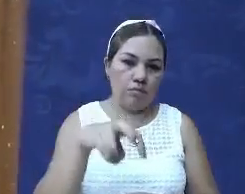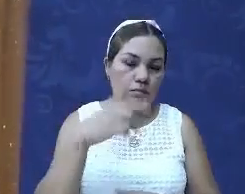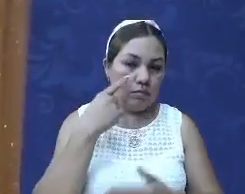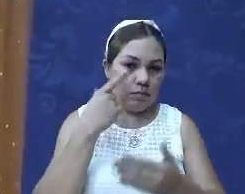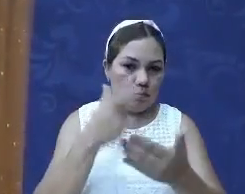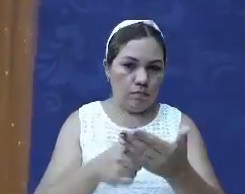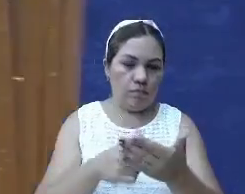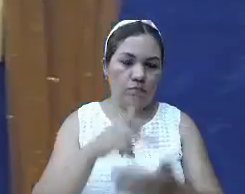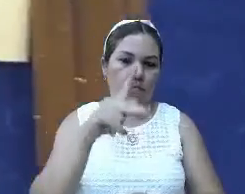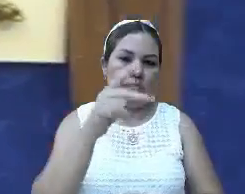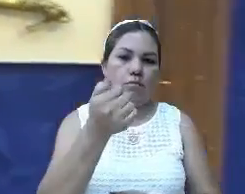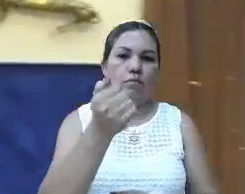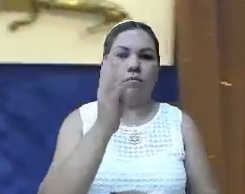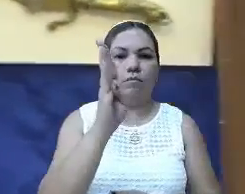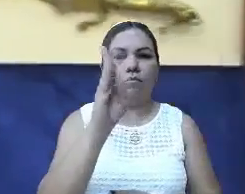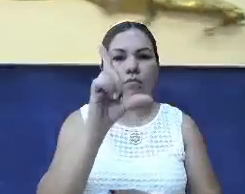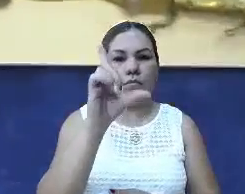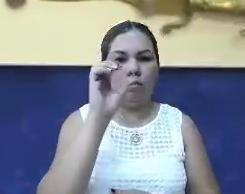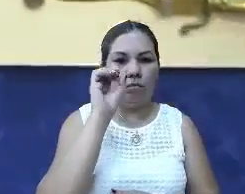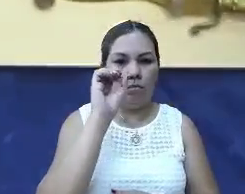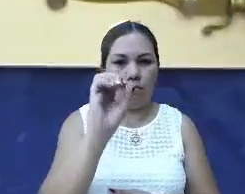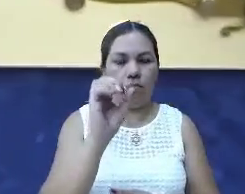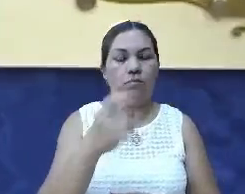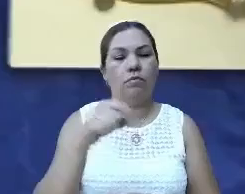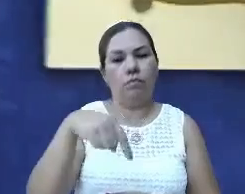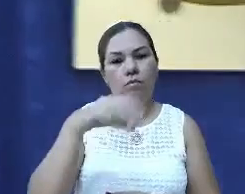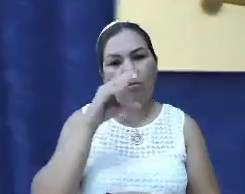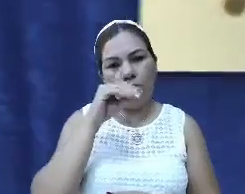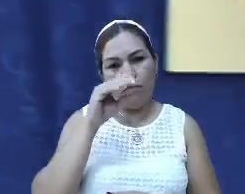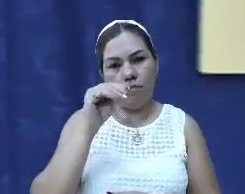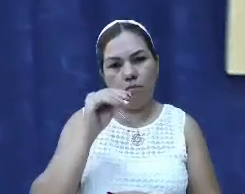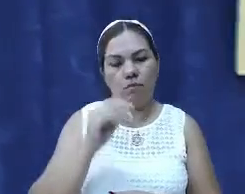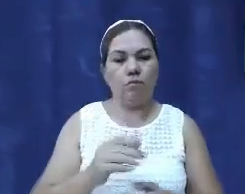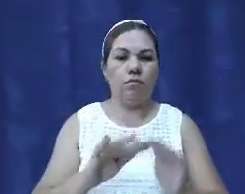este momento. Y tú empieces a hablar la palabra